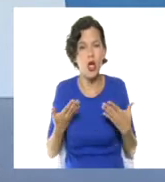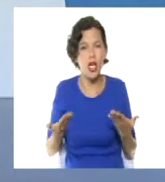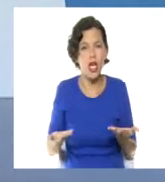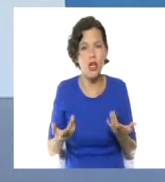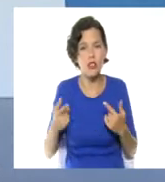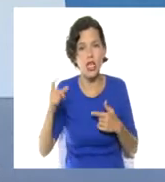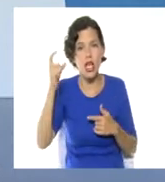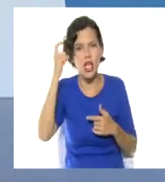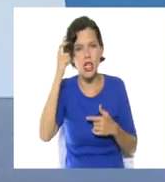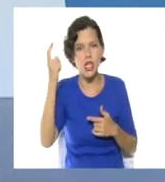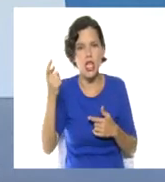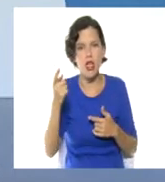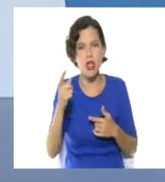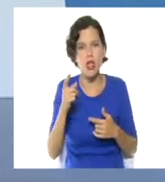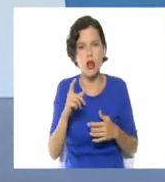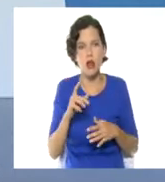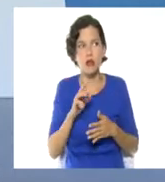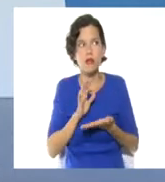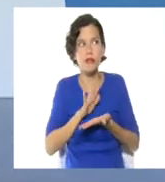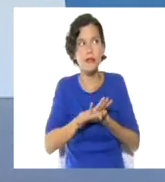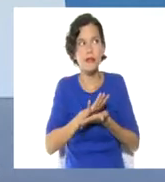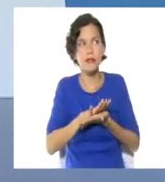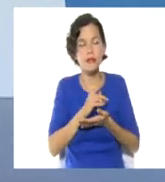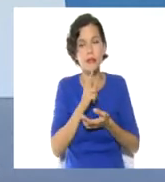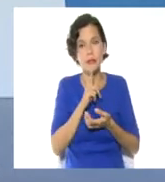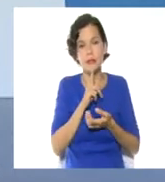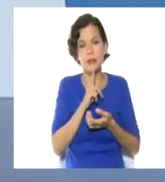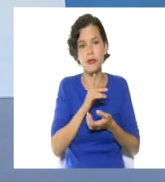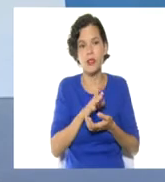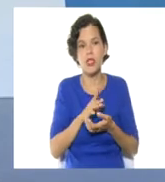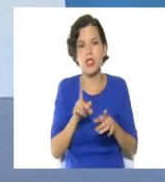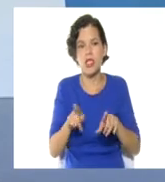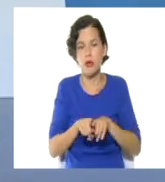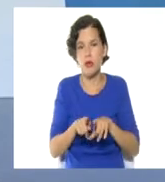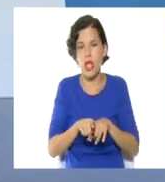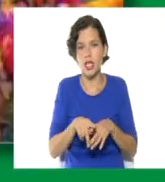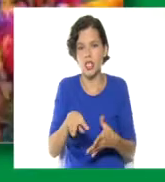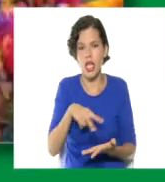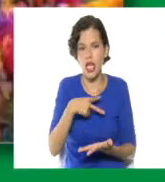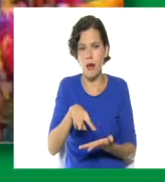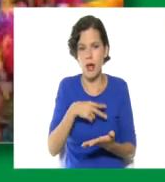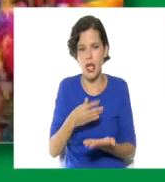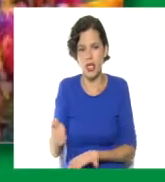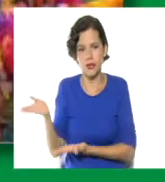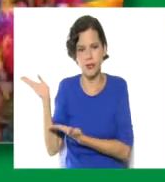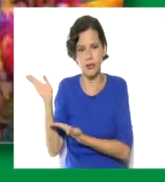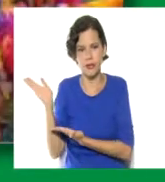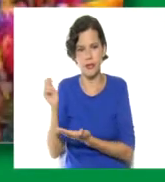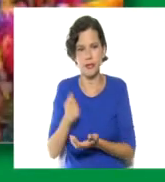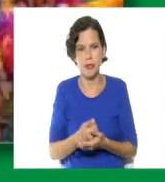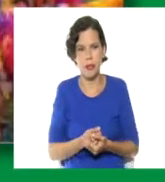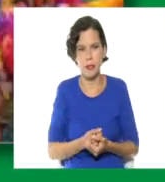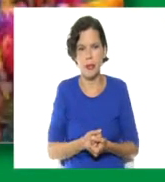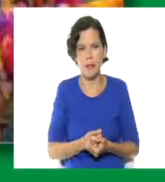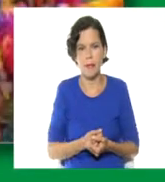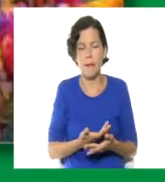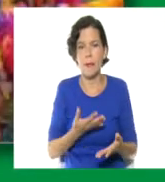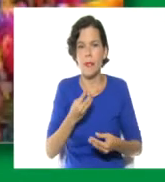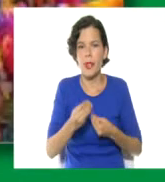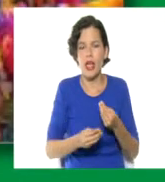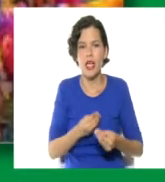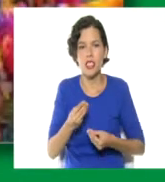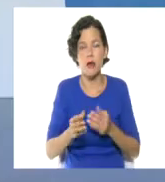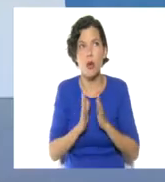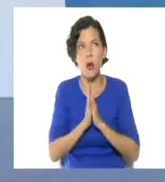el Día de los Inocentes, también en el estado Lara se realiza el baile de la Zaragoza. También realizamos misas